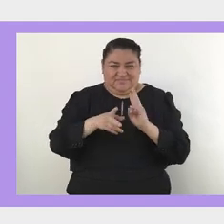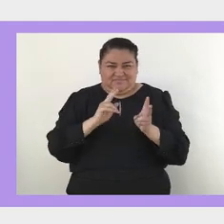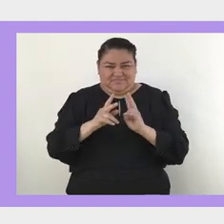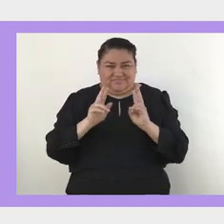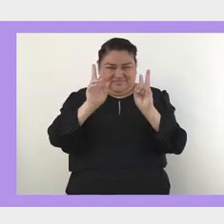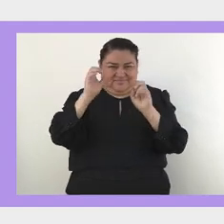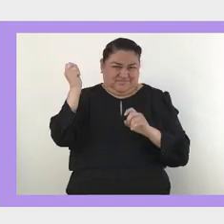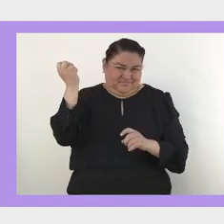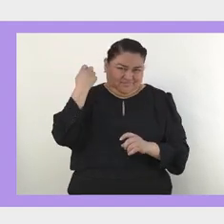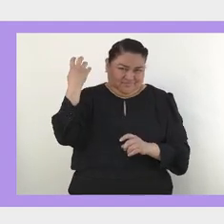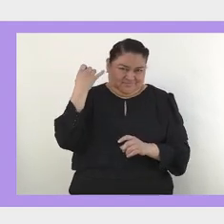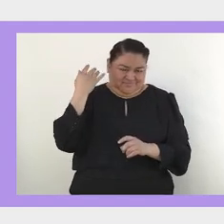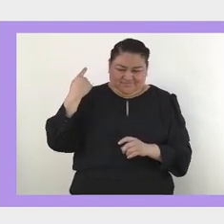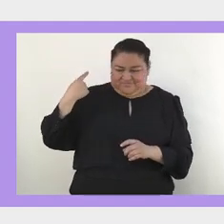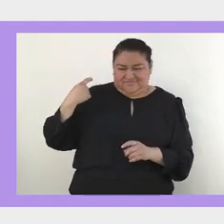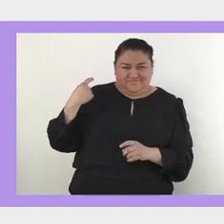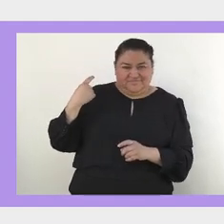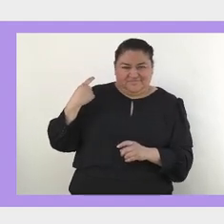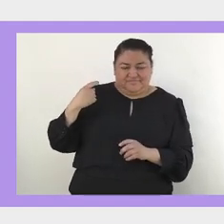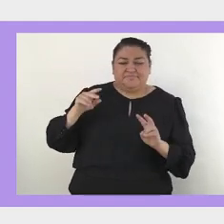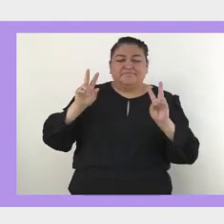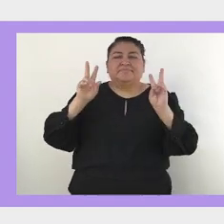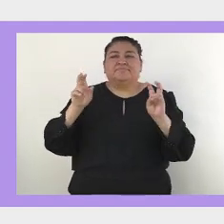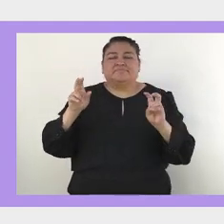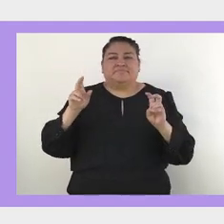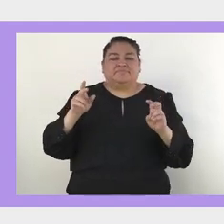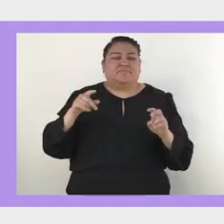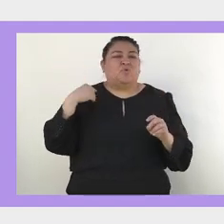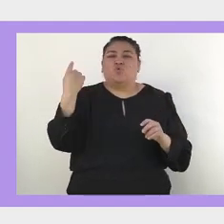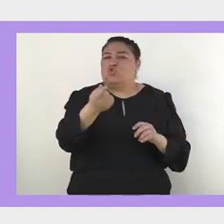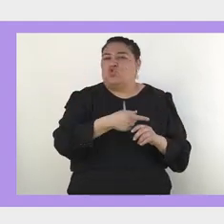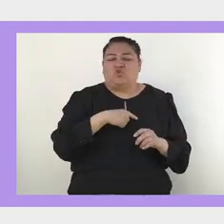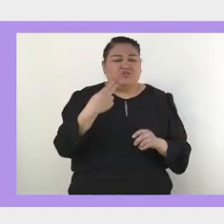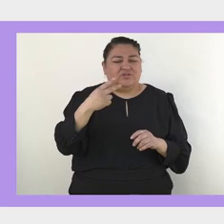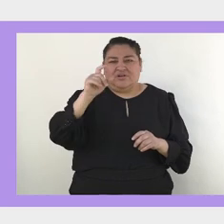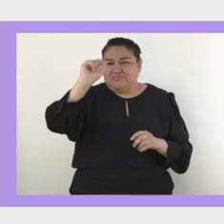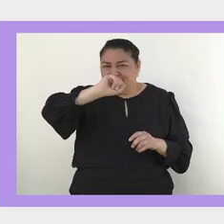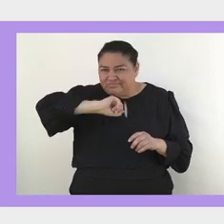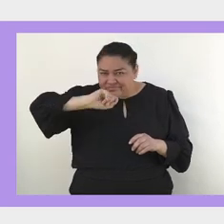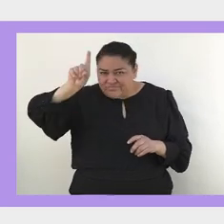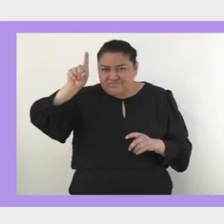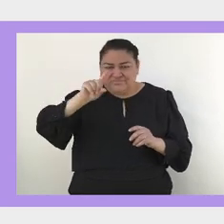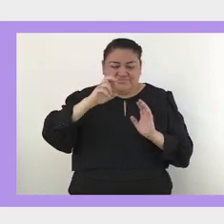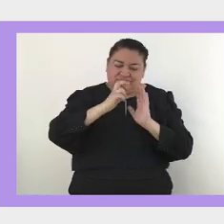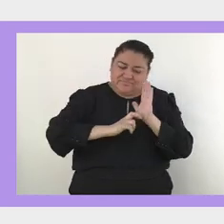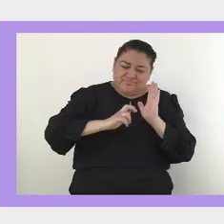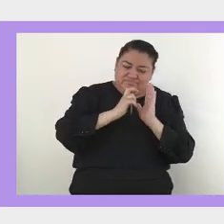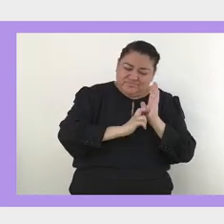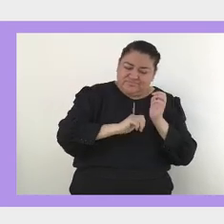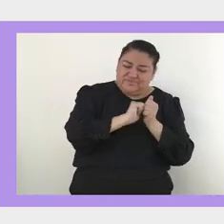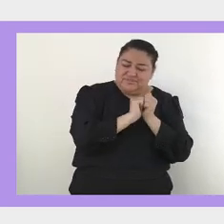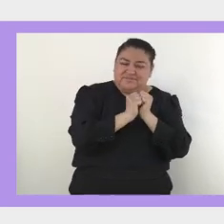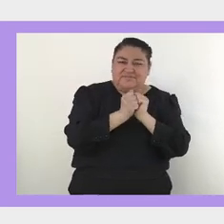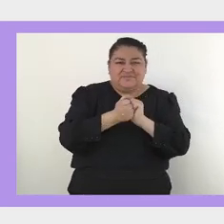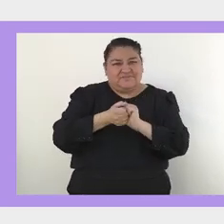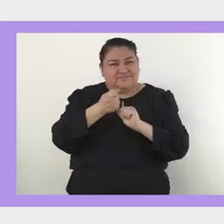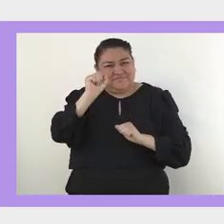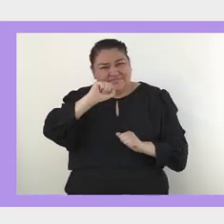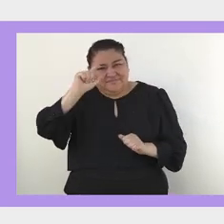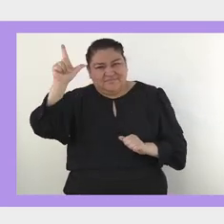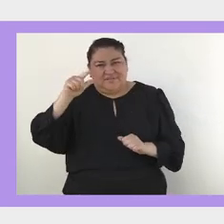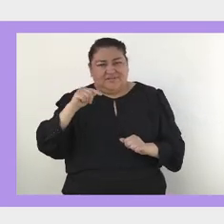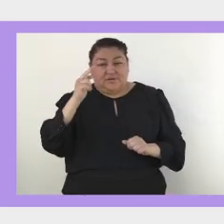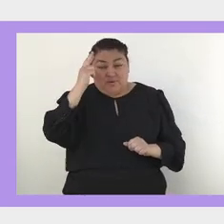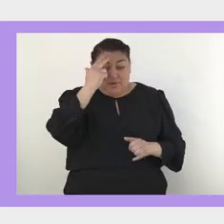primer plática que tuvimos sobre el profesionalismo No creo que el profesionalismo como lo decíamos No nada más va para